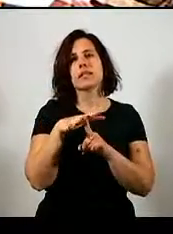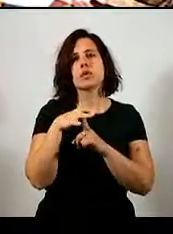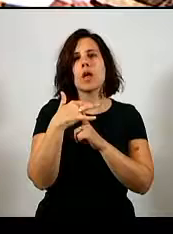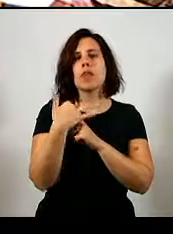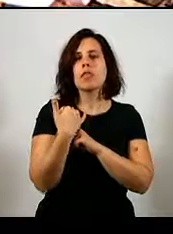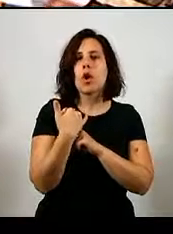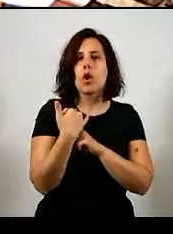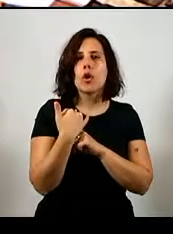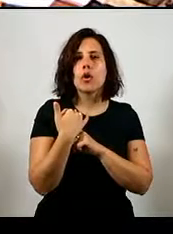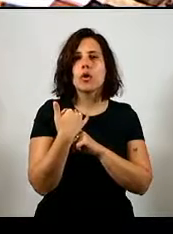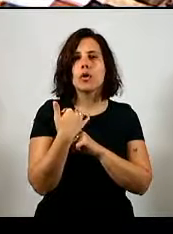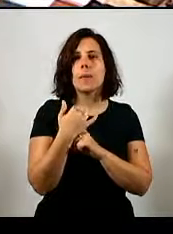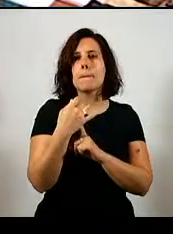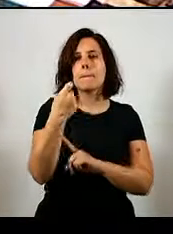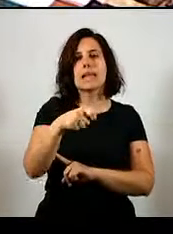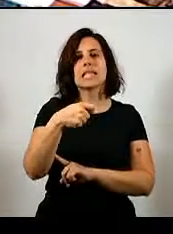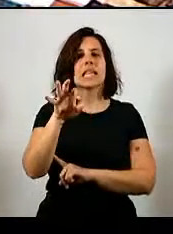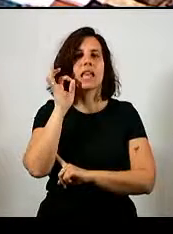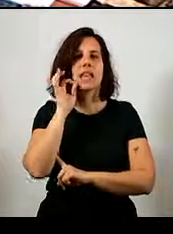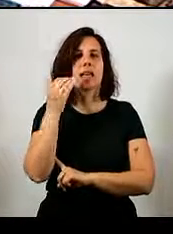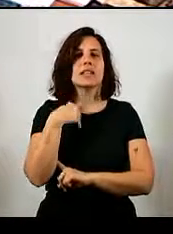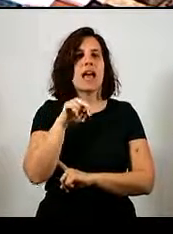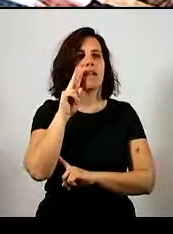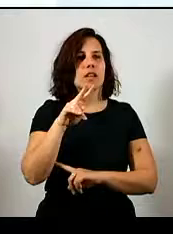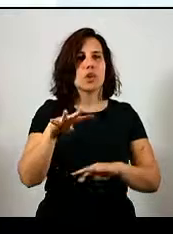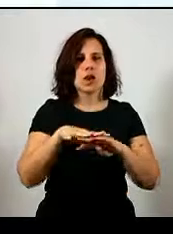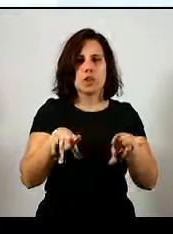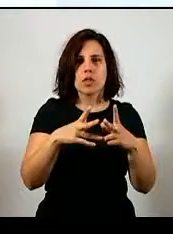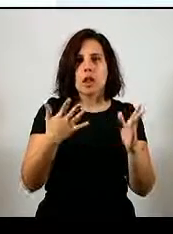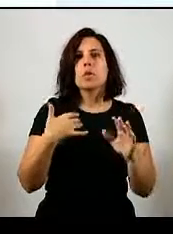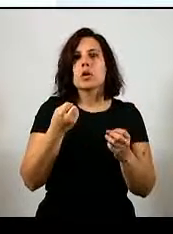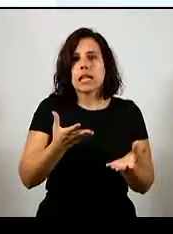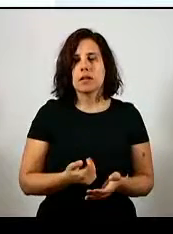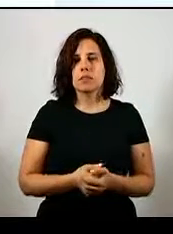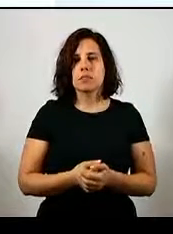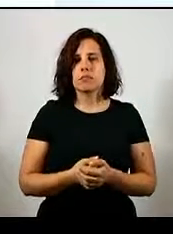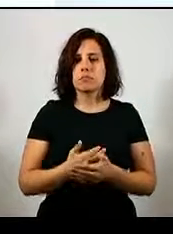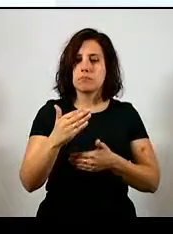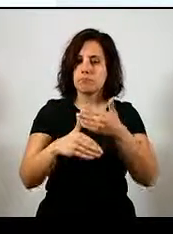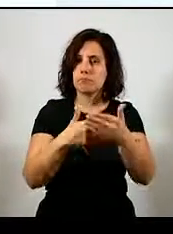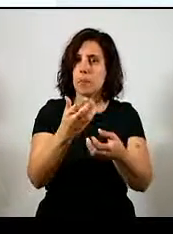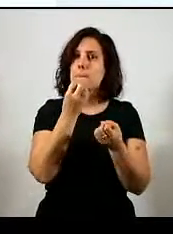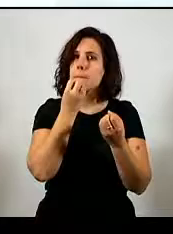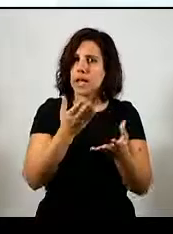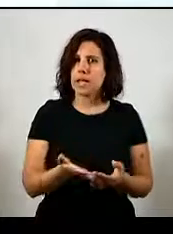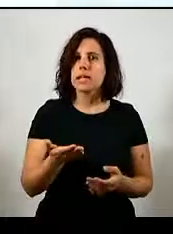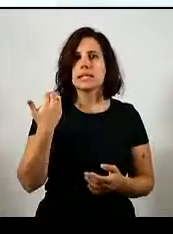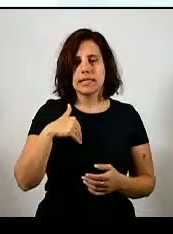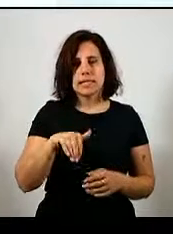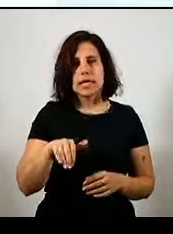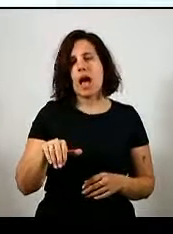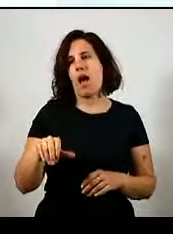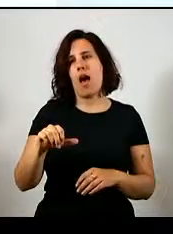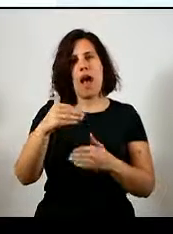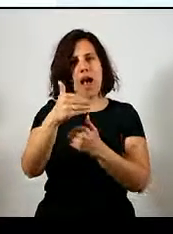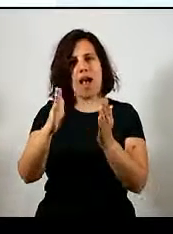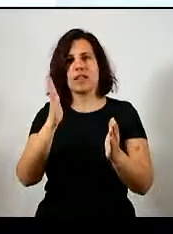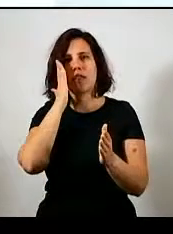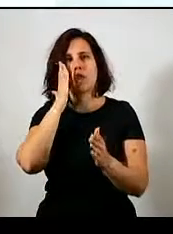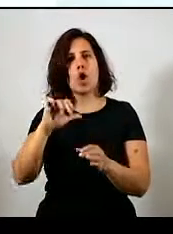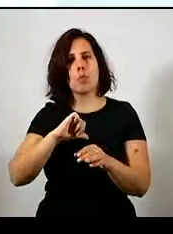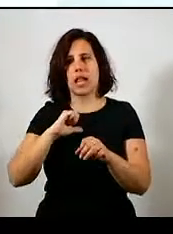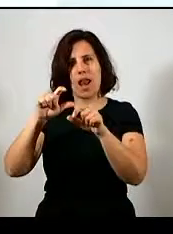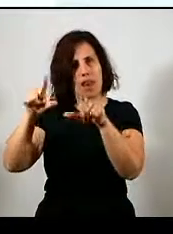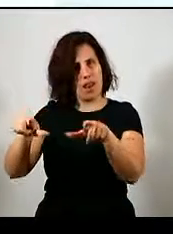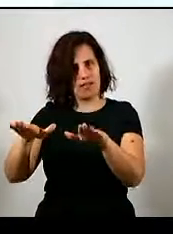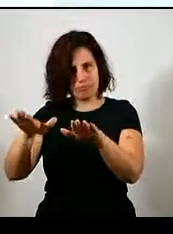Ya ha escrito en redes sociales, pero... Claro que sí. Pues evoluciona muy bien, ya está en planta. Como ella misma ha escrito en las